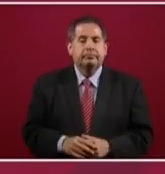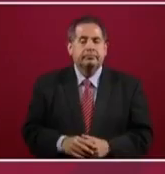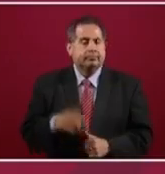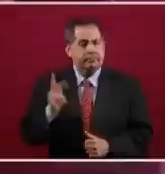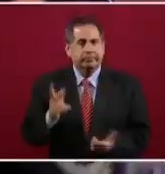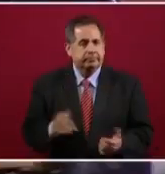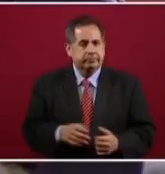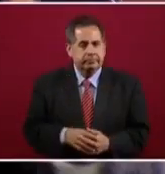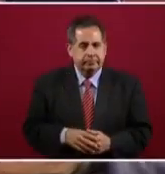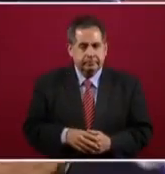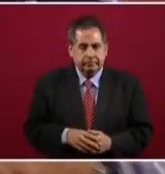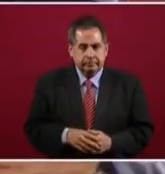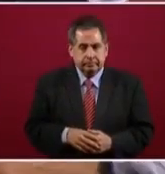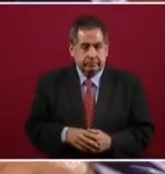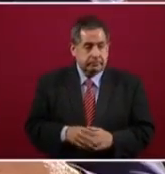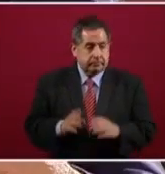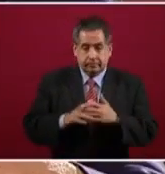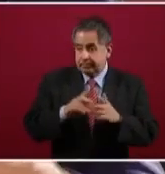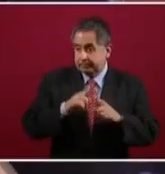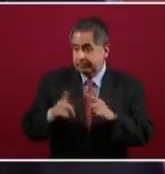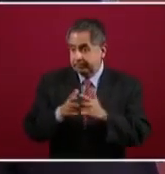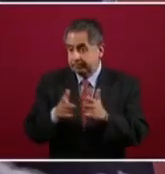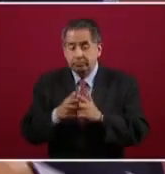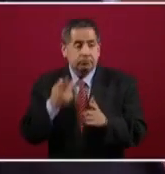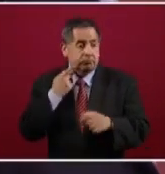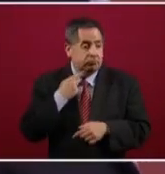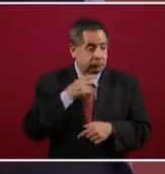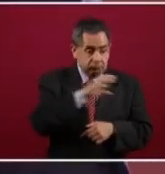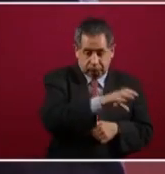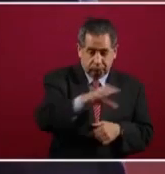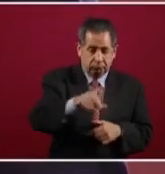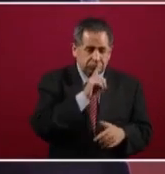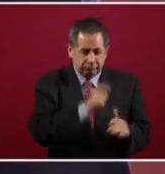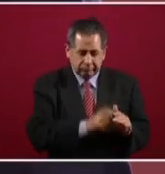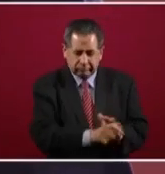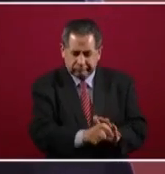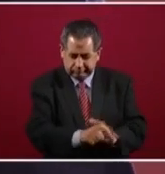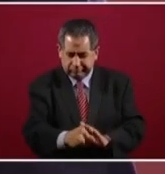pero con todas las fracciones de los partidos.